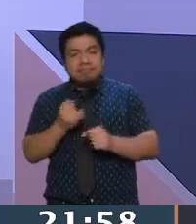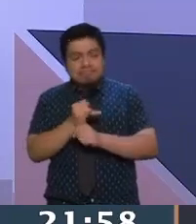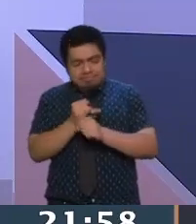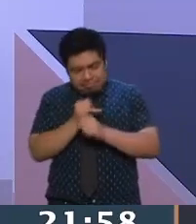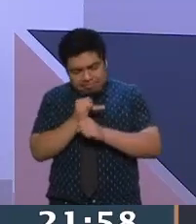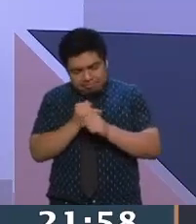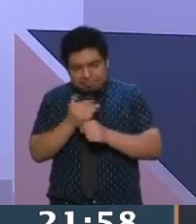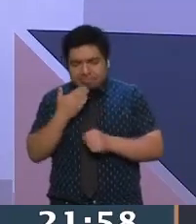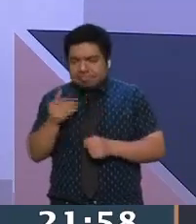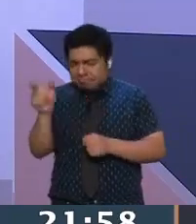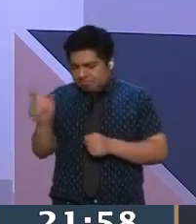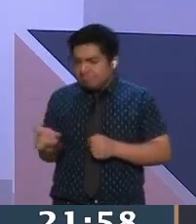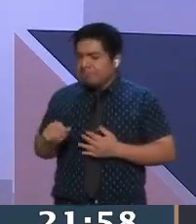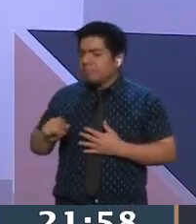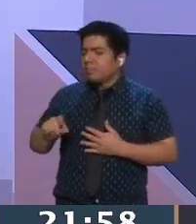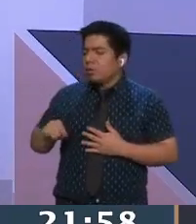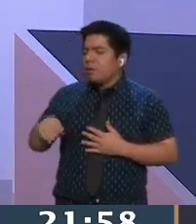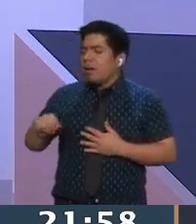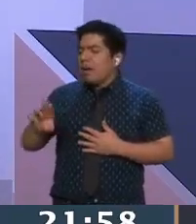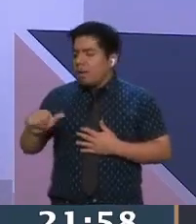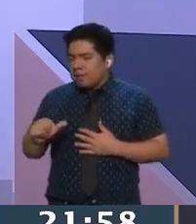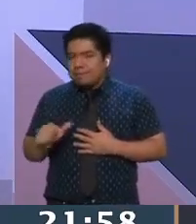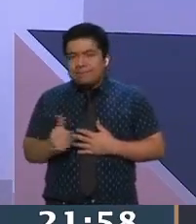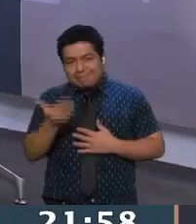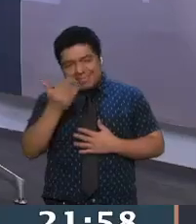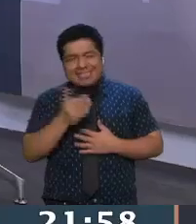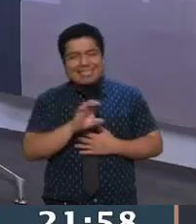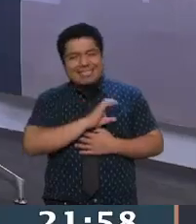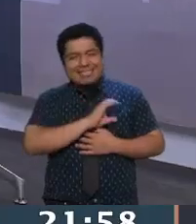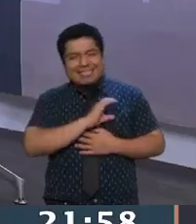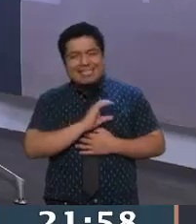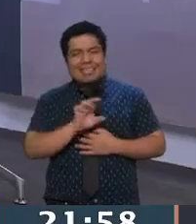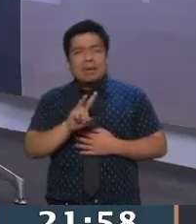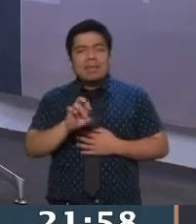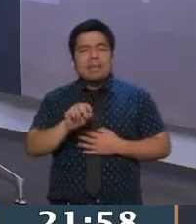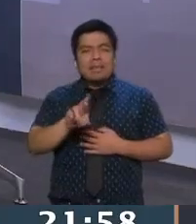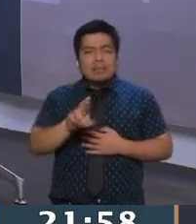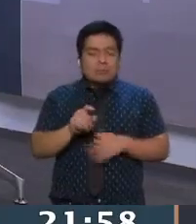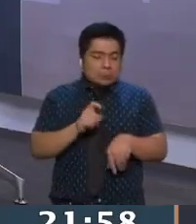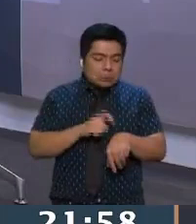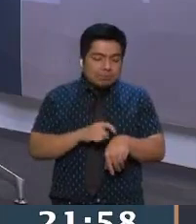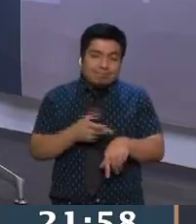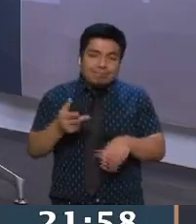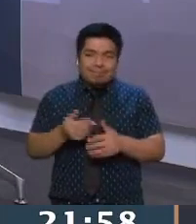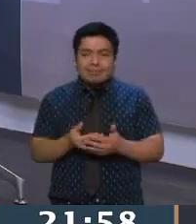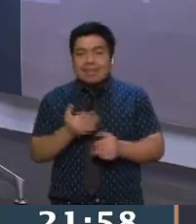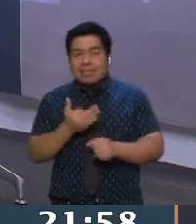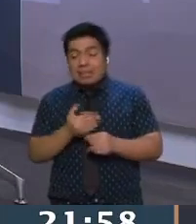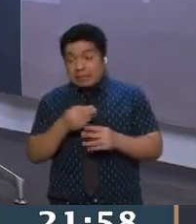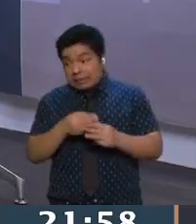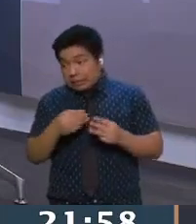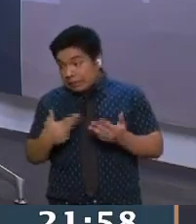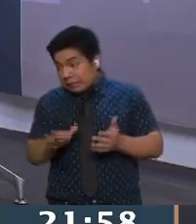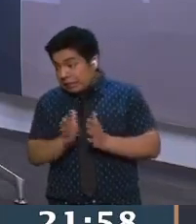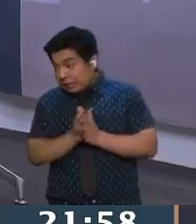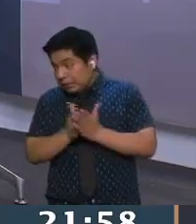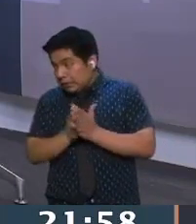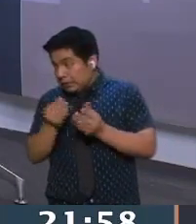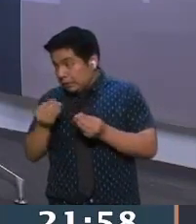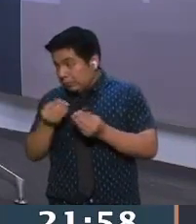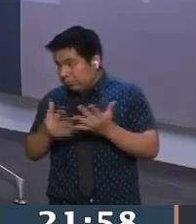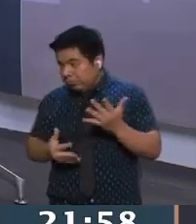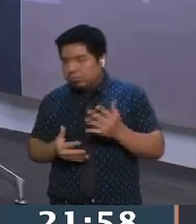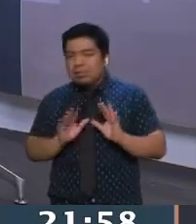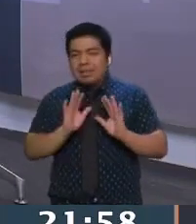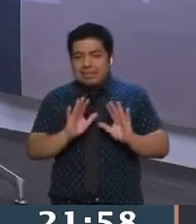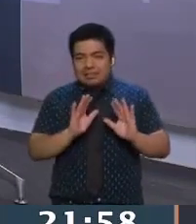investigador como es Antonio Malacara. Maravilloso, mi querido Víctor. Pues ya tengo muchos libros tuyos. Yo creo que próximamente te va a pedir pero primero